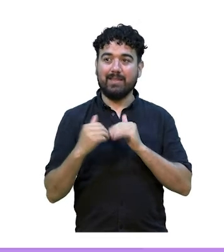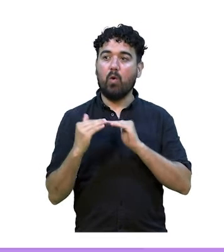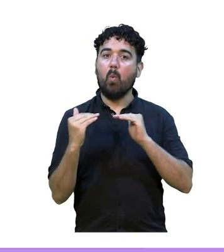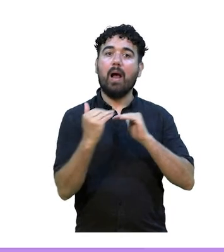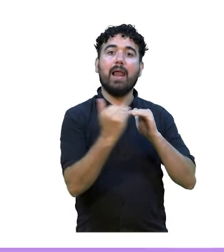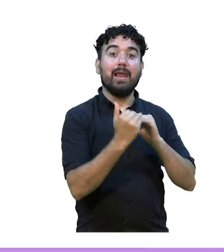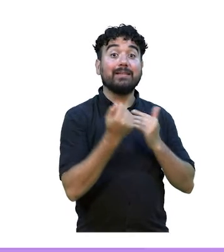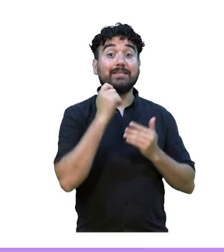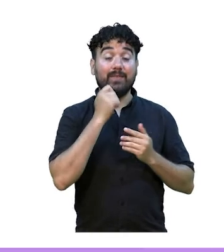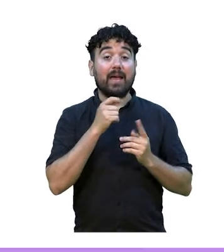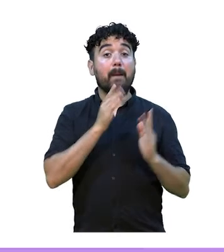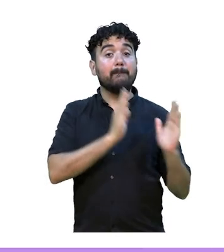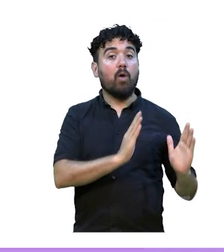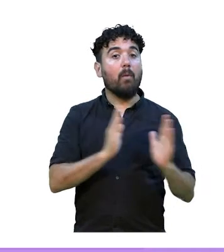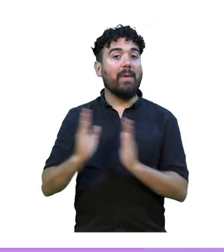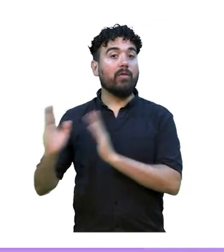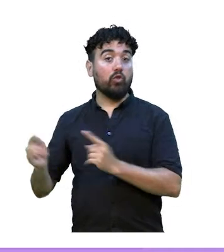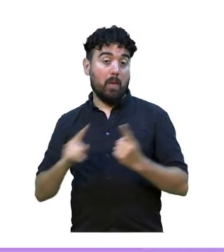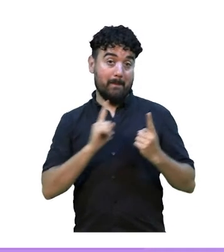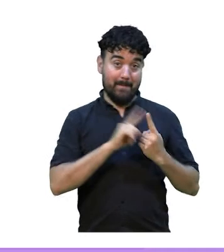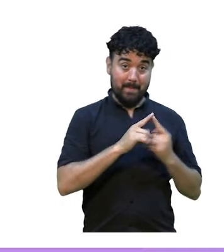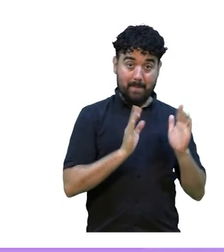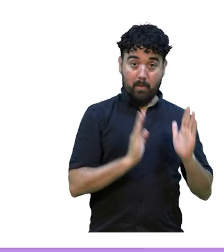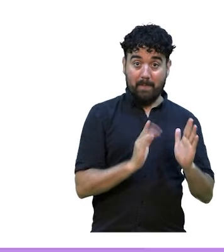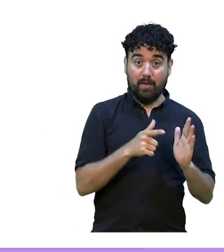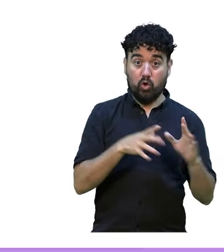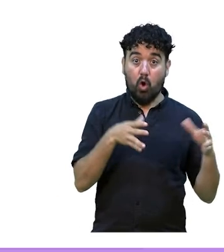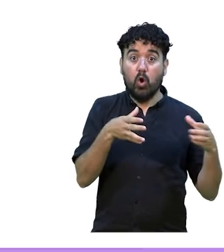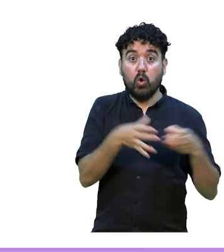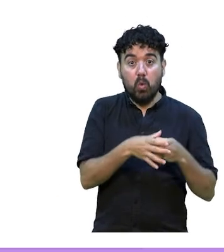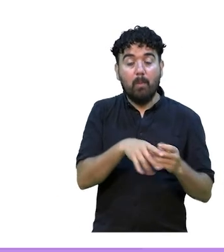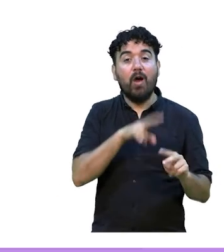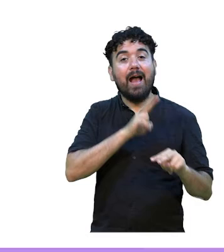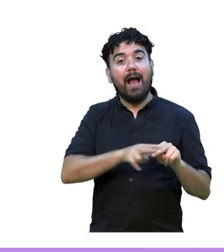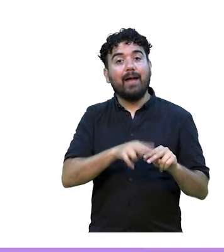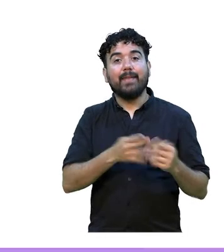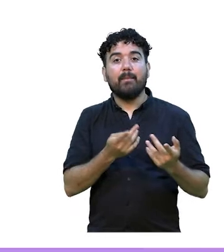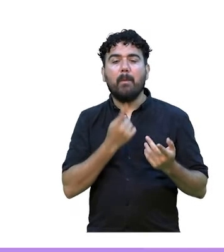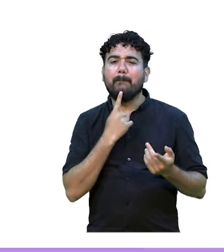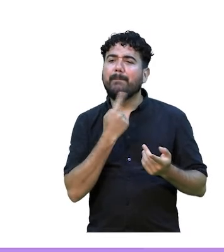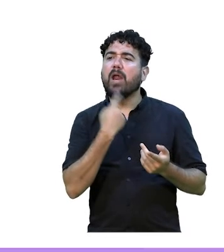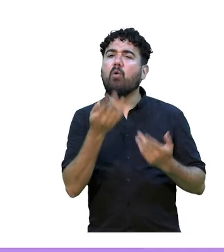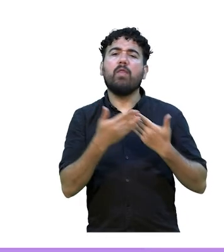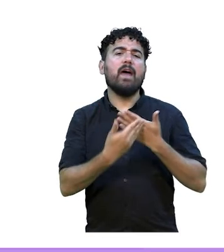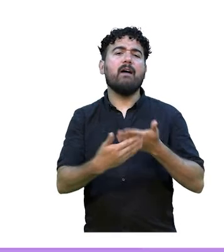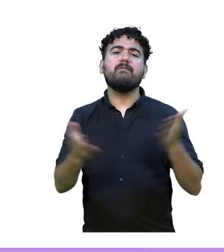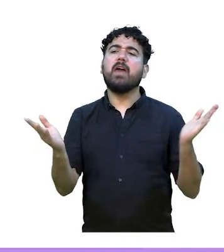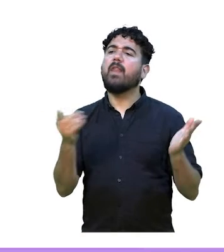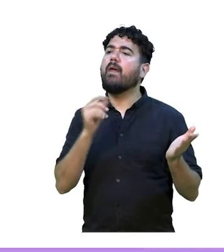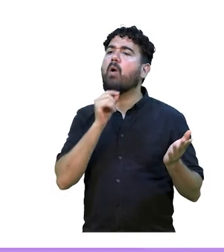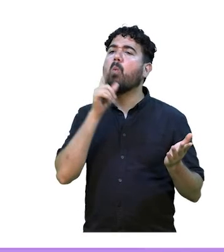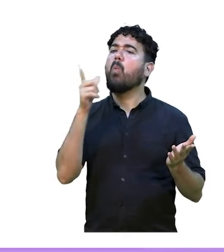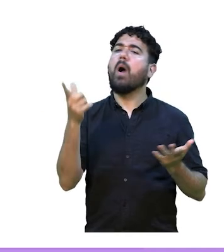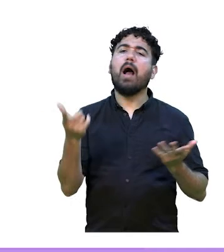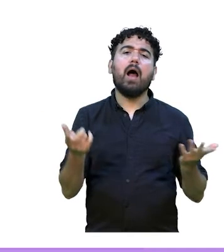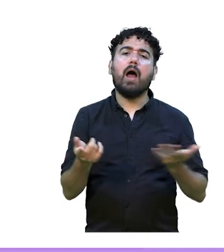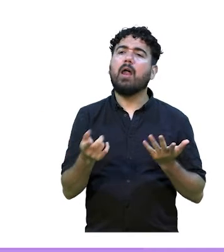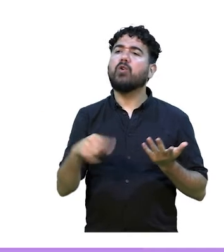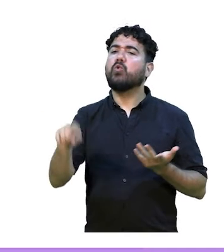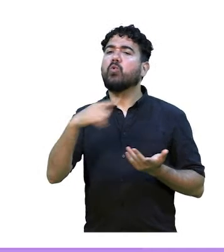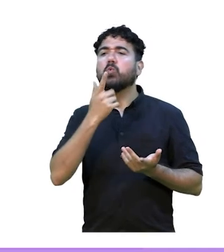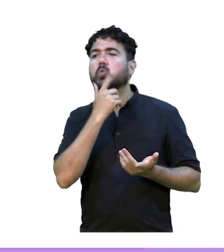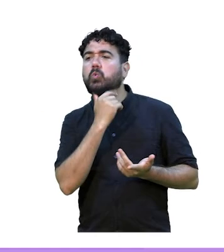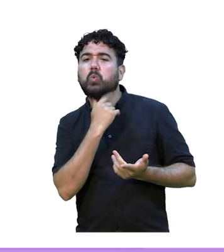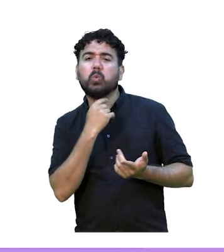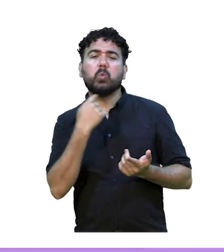pares, ¿no? En 3 momentos. Un primer momento en el que el grupo levanta, sobre la base de una pregunta